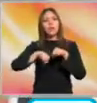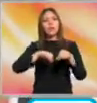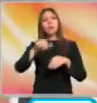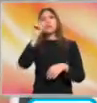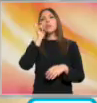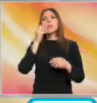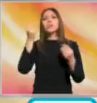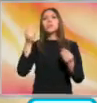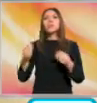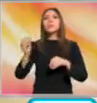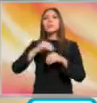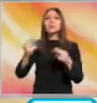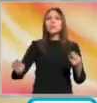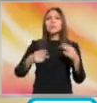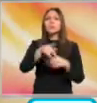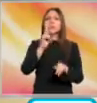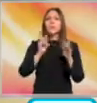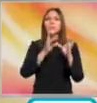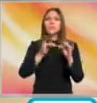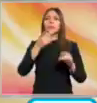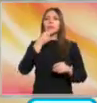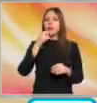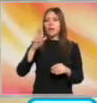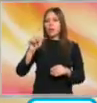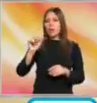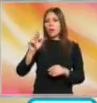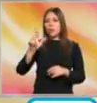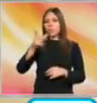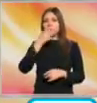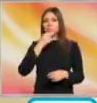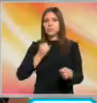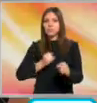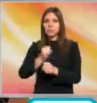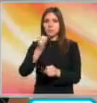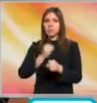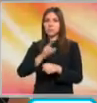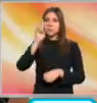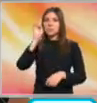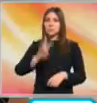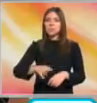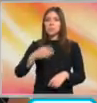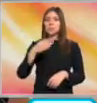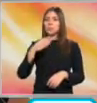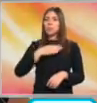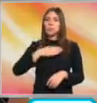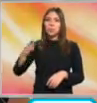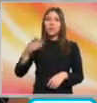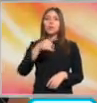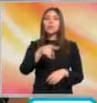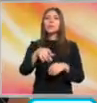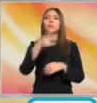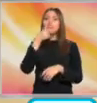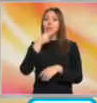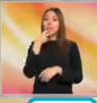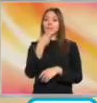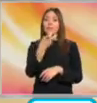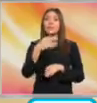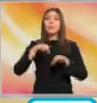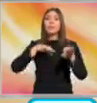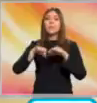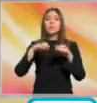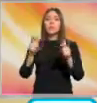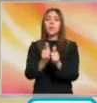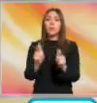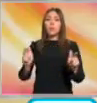con emprendedores. Don Raúl es un carpintero muy bueno. Él trabaja con un grupo, no es un